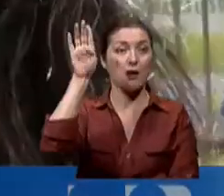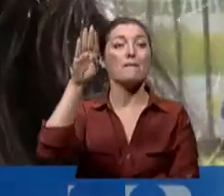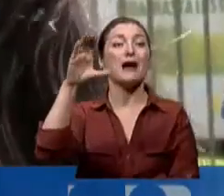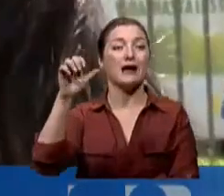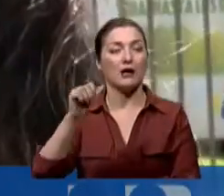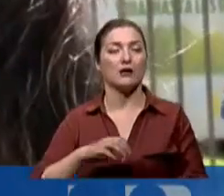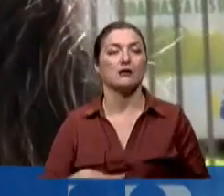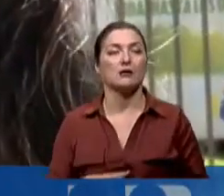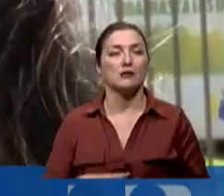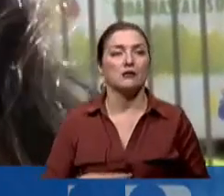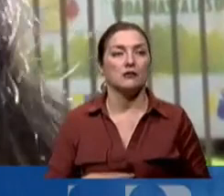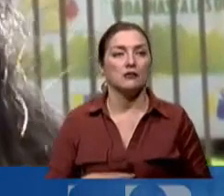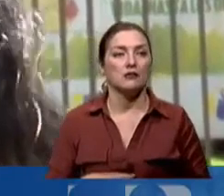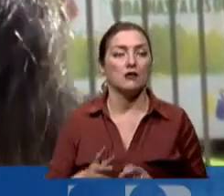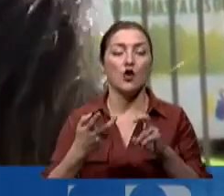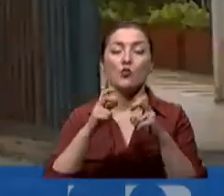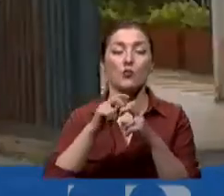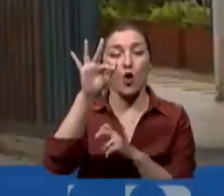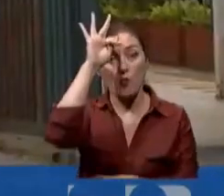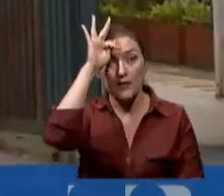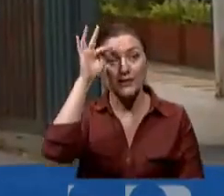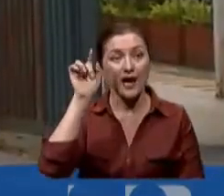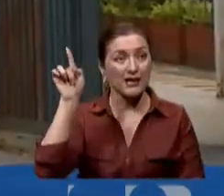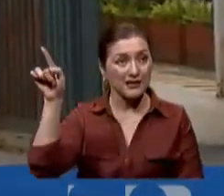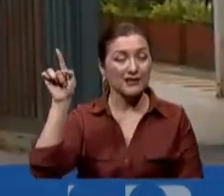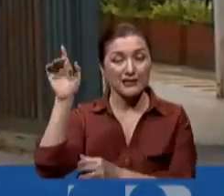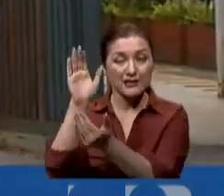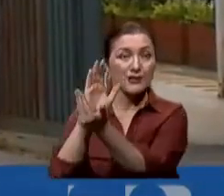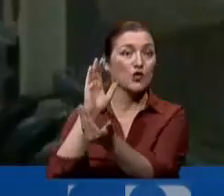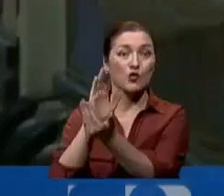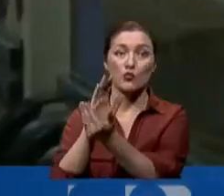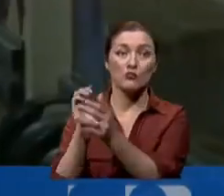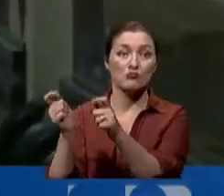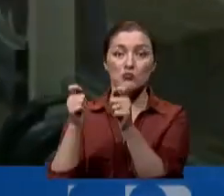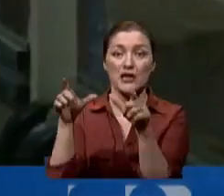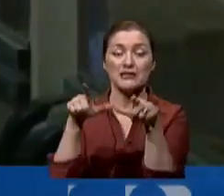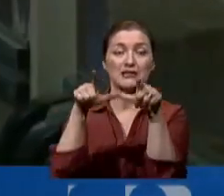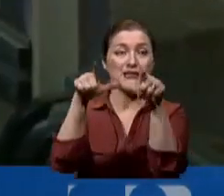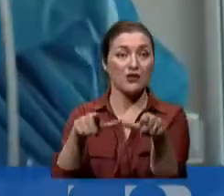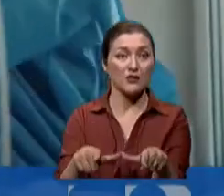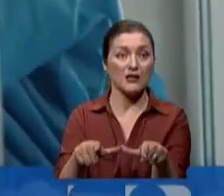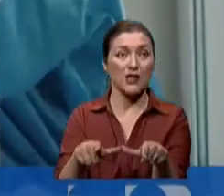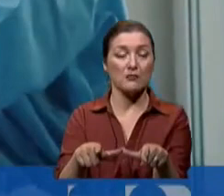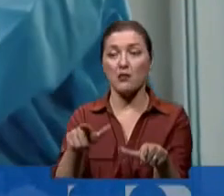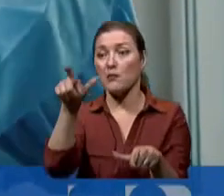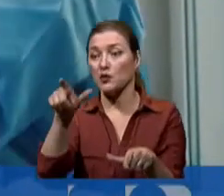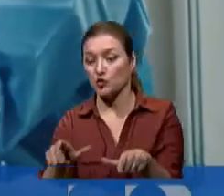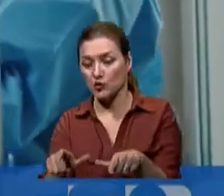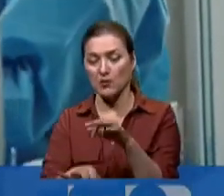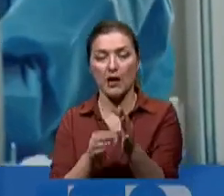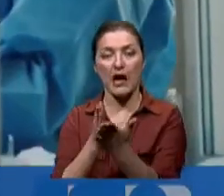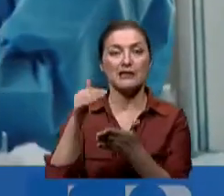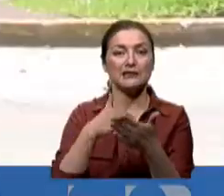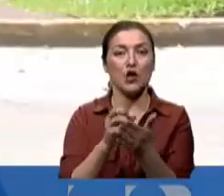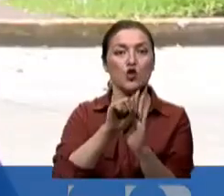Ortiz, pero según Marjorie el problema es que el Hospital Carlos Andrade Marín no entrega los certificados de compatibilidad para acceder